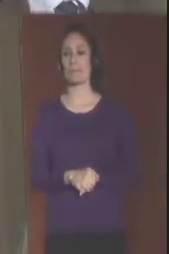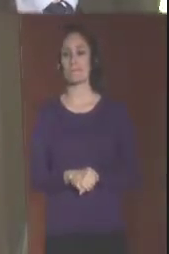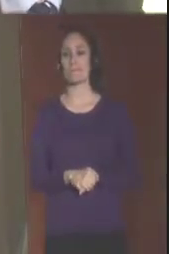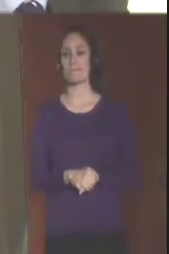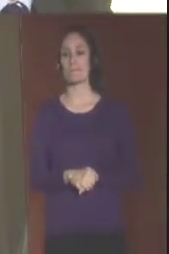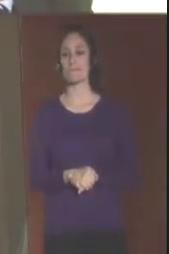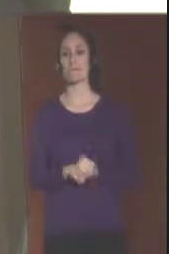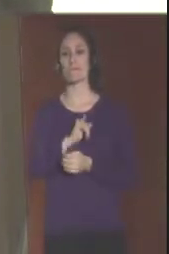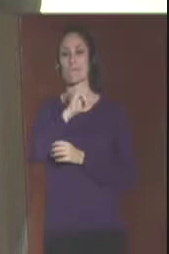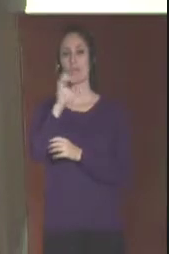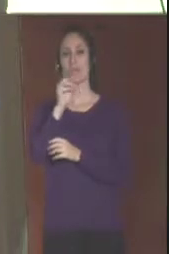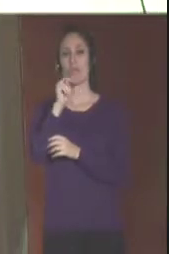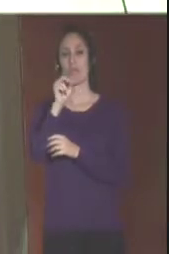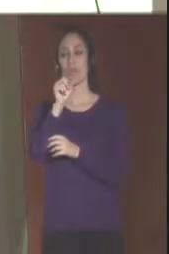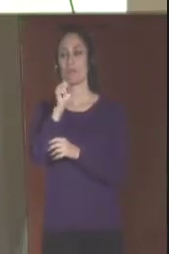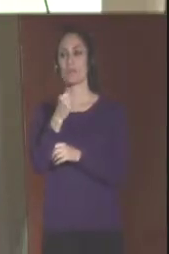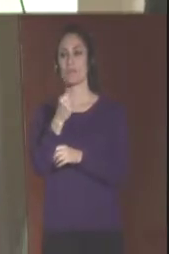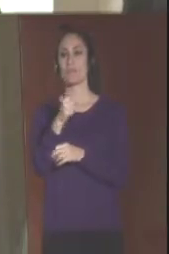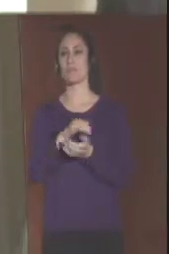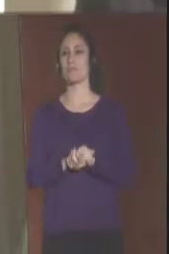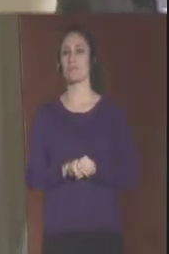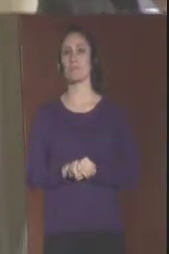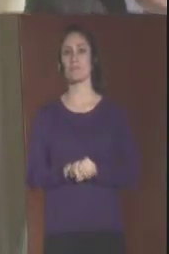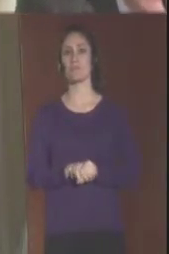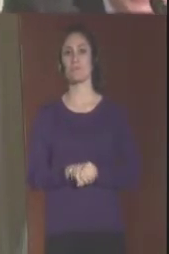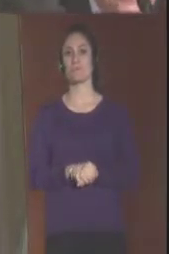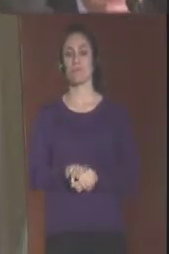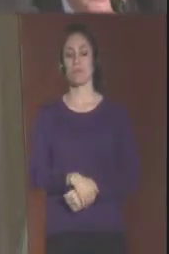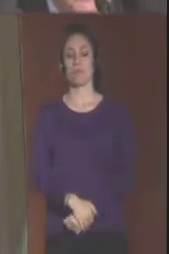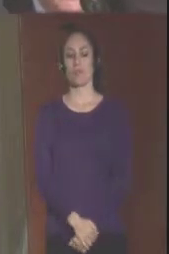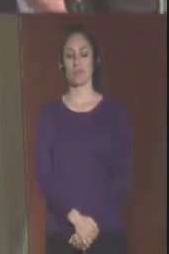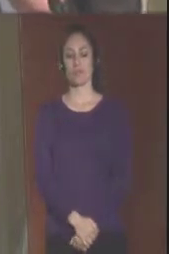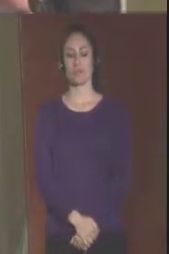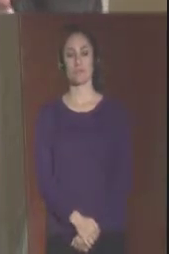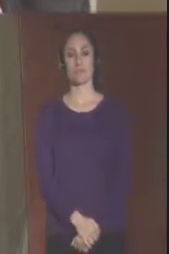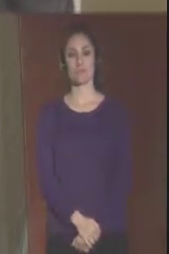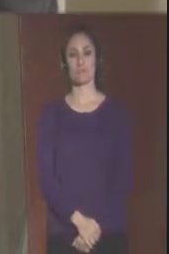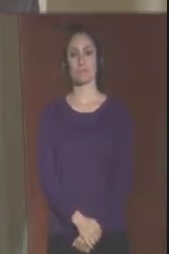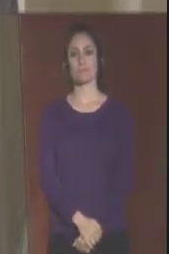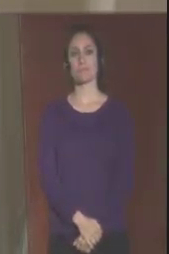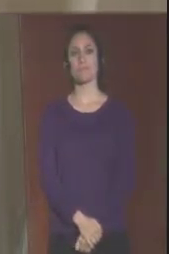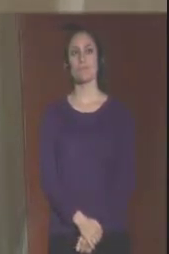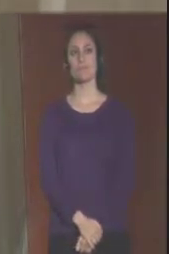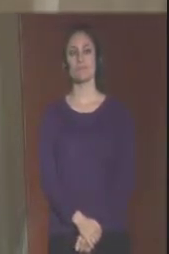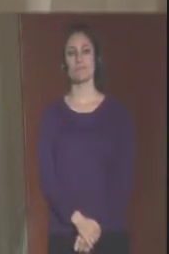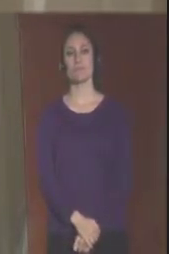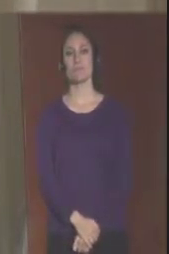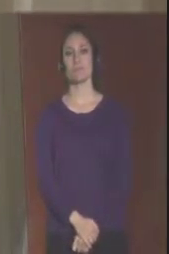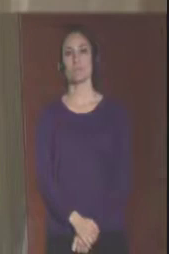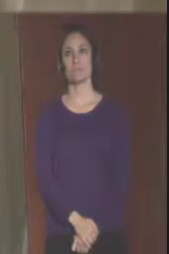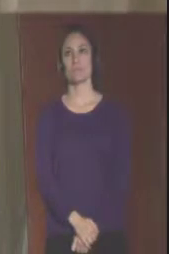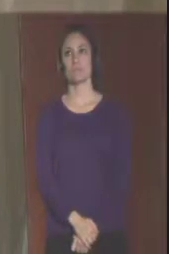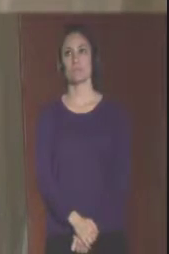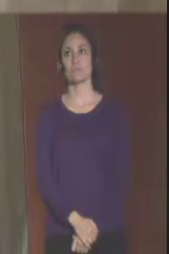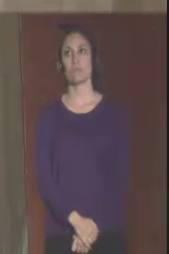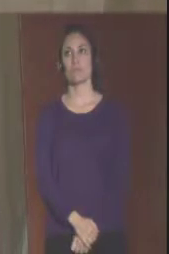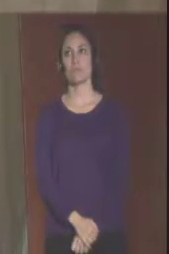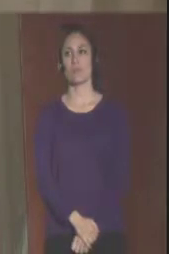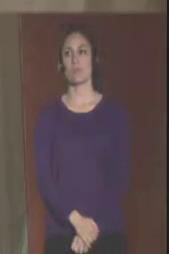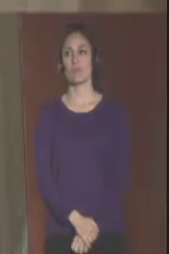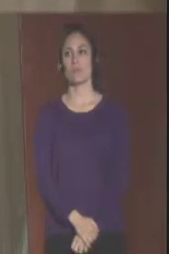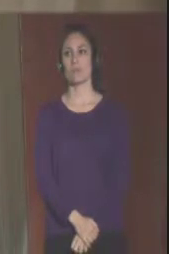Bem, eu vejo que o grande desafio nessa área de resiliência para as cidades e para que as cidades se preparem